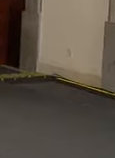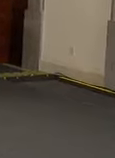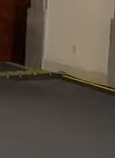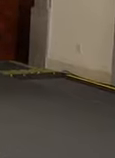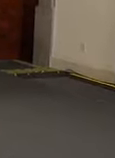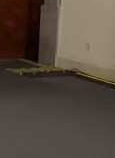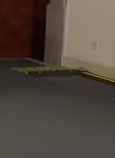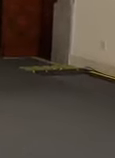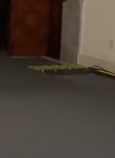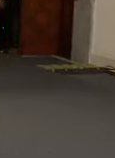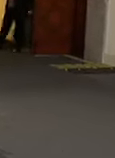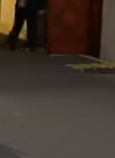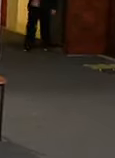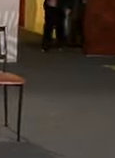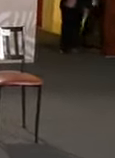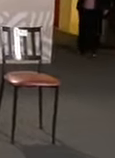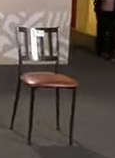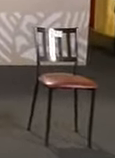Buenos días,